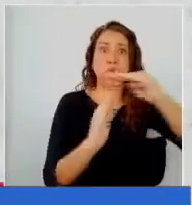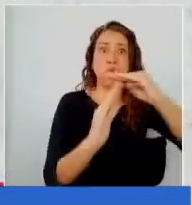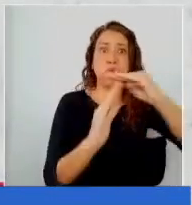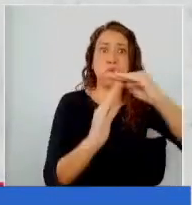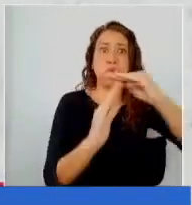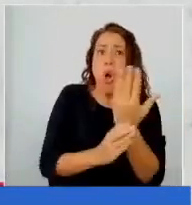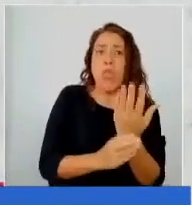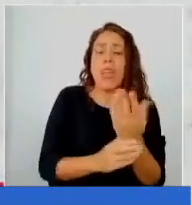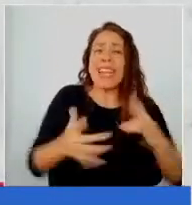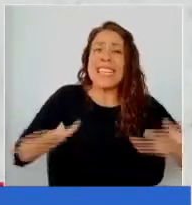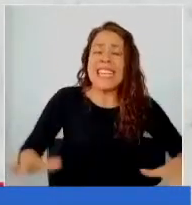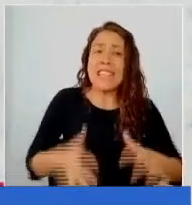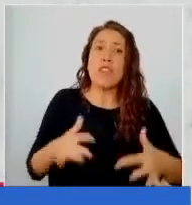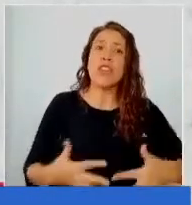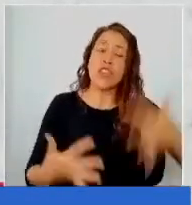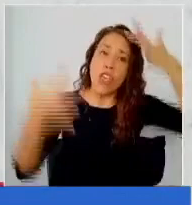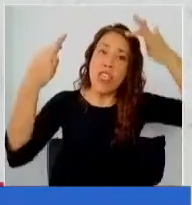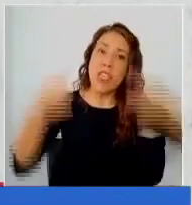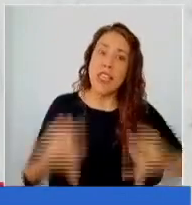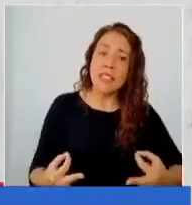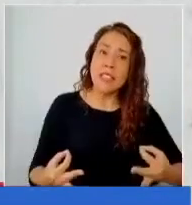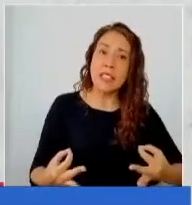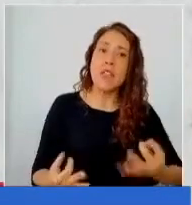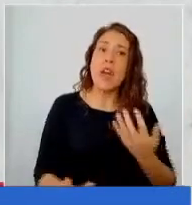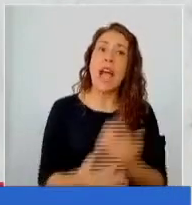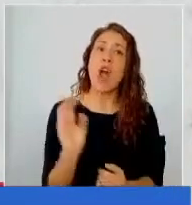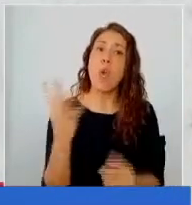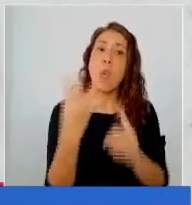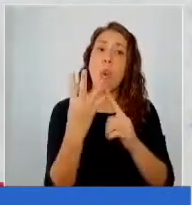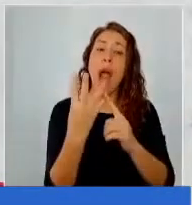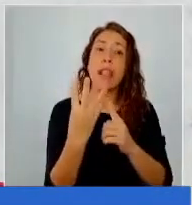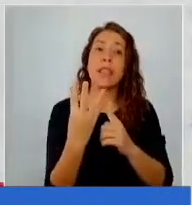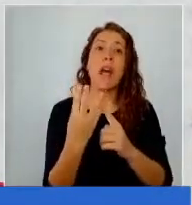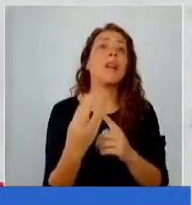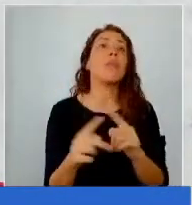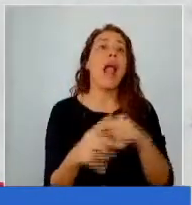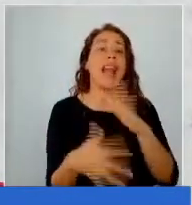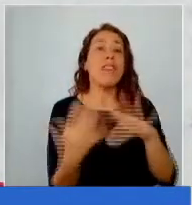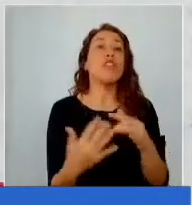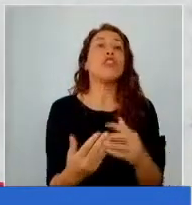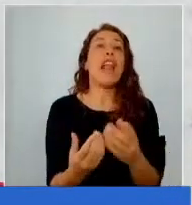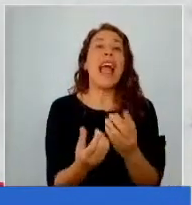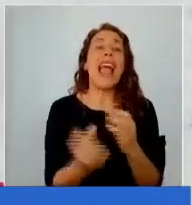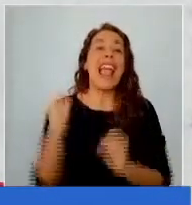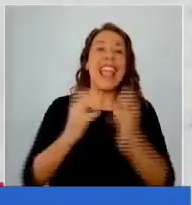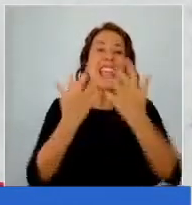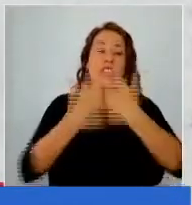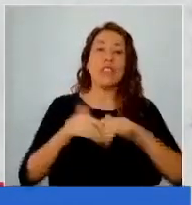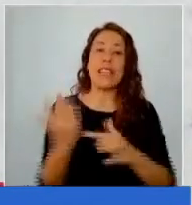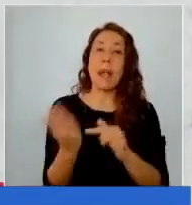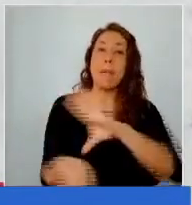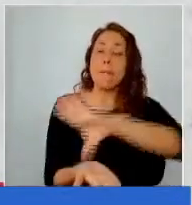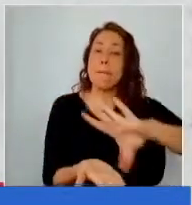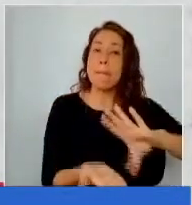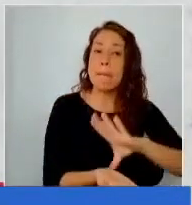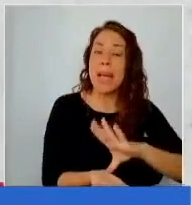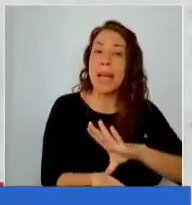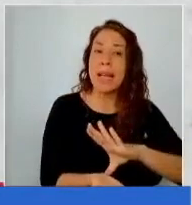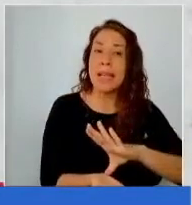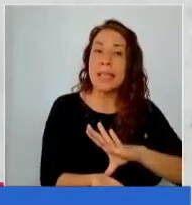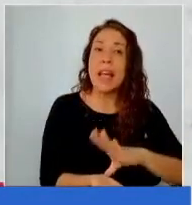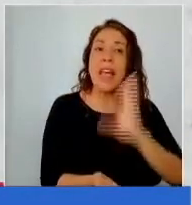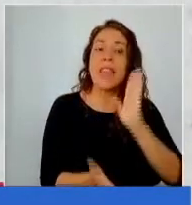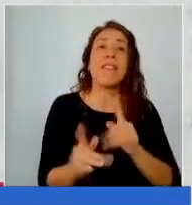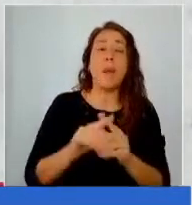esfuerzo decisivo que nos plantea la cuarta Revolución Industrial en sus tecnologías los países que quieren estar en la vanguardia